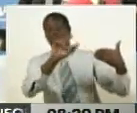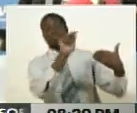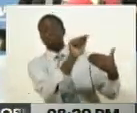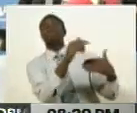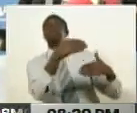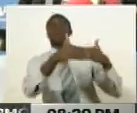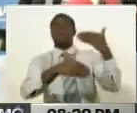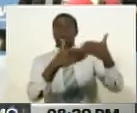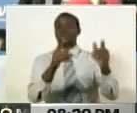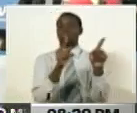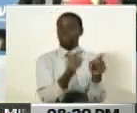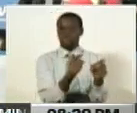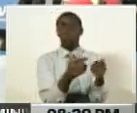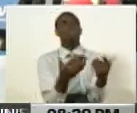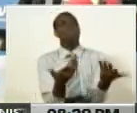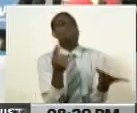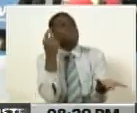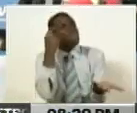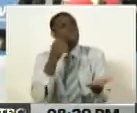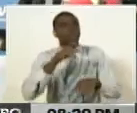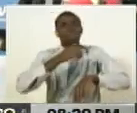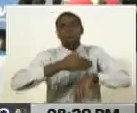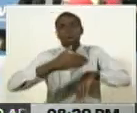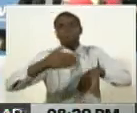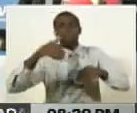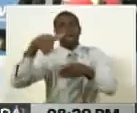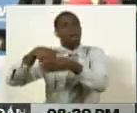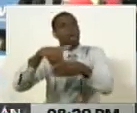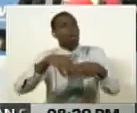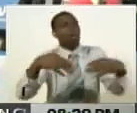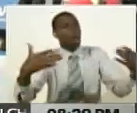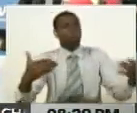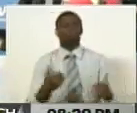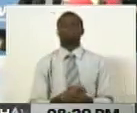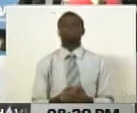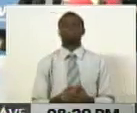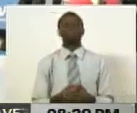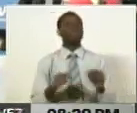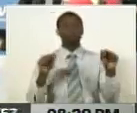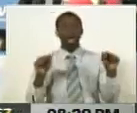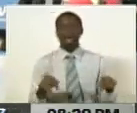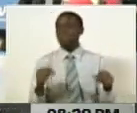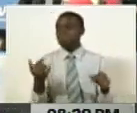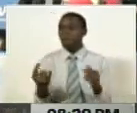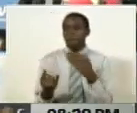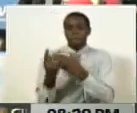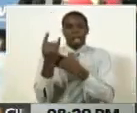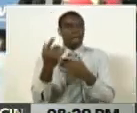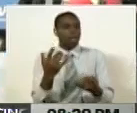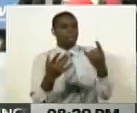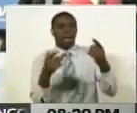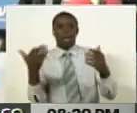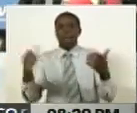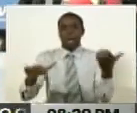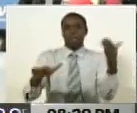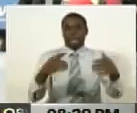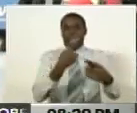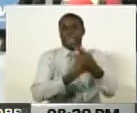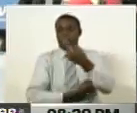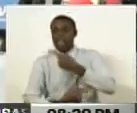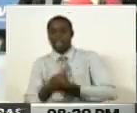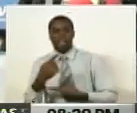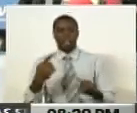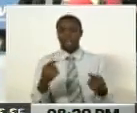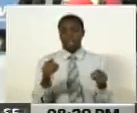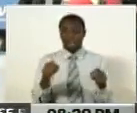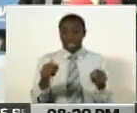momento fijar dicho cronograma, y pienso que todo esto que está ocurriendo, si algunos quisieran reeditar